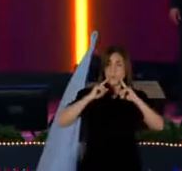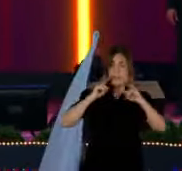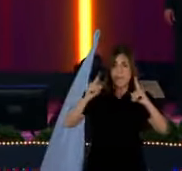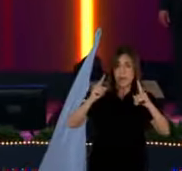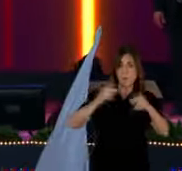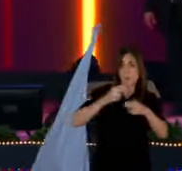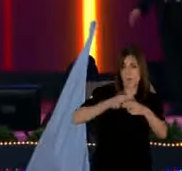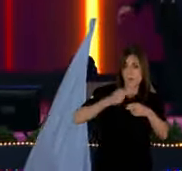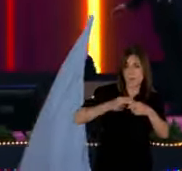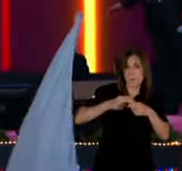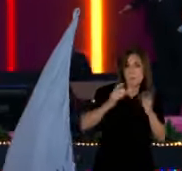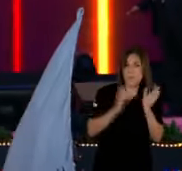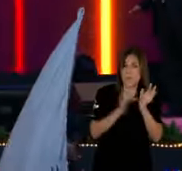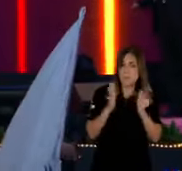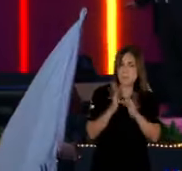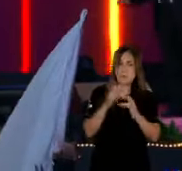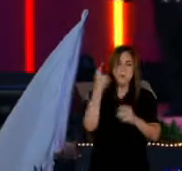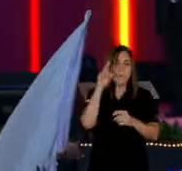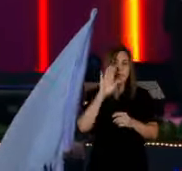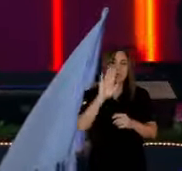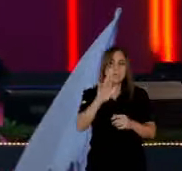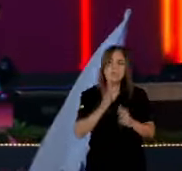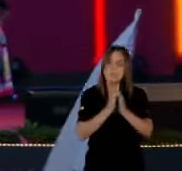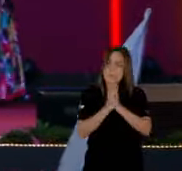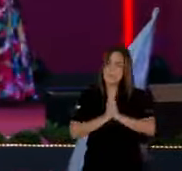en el nombre de Jesús por tu petición.